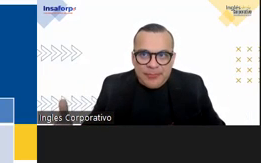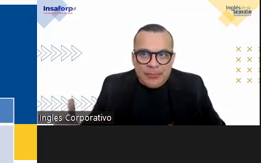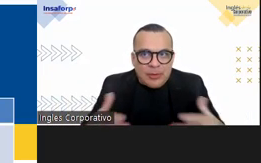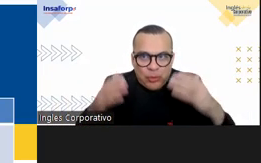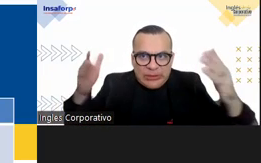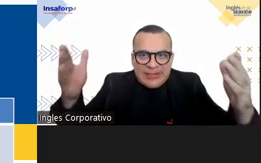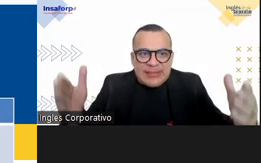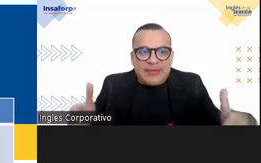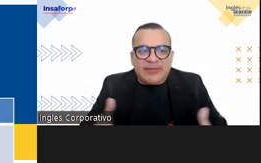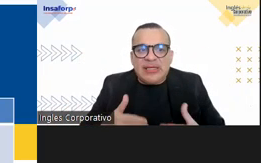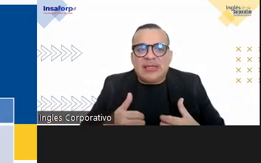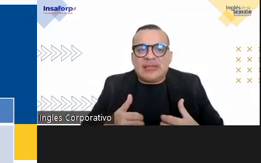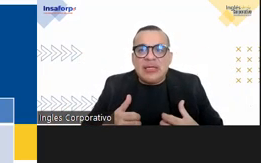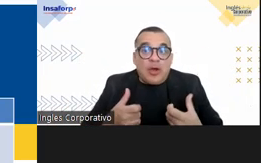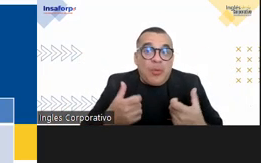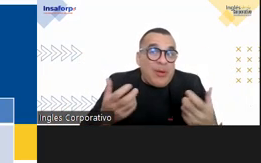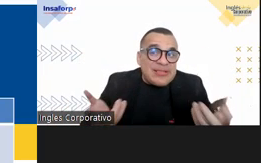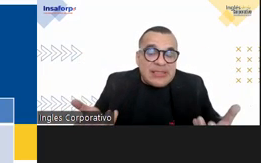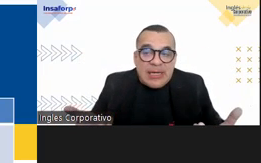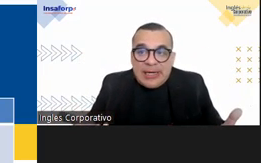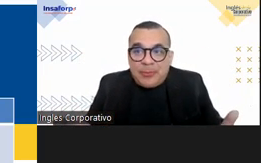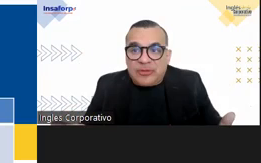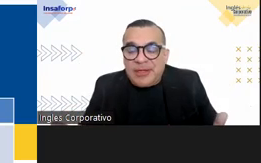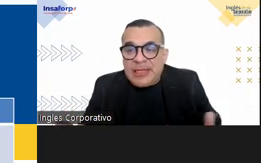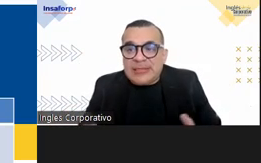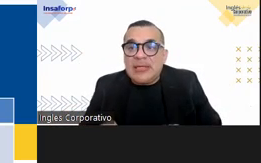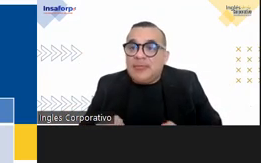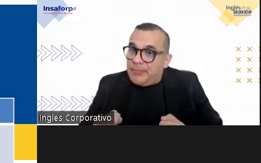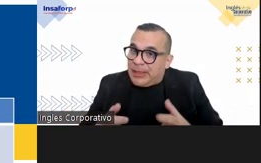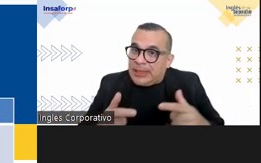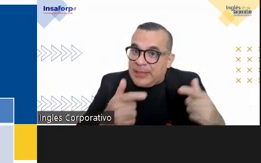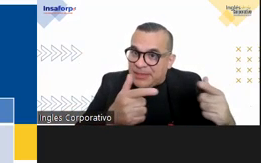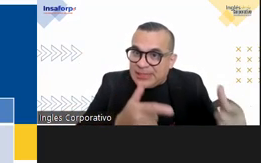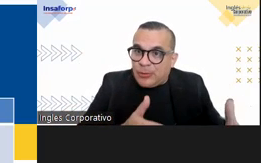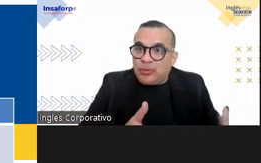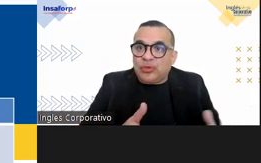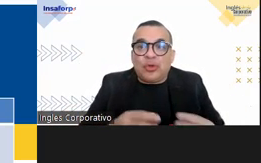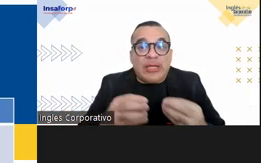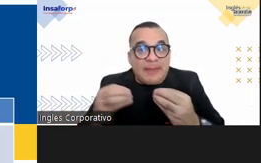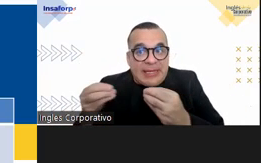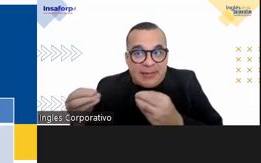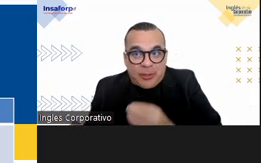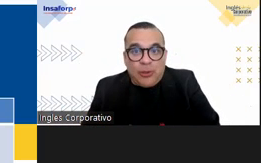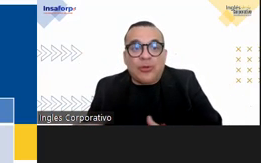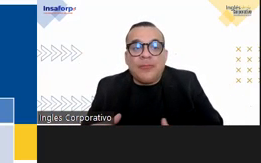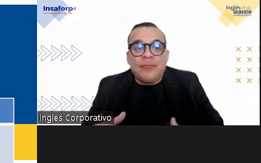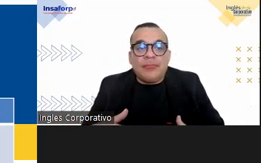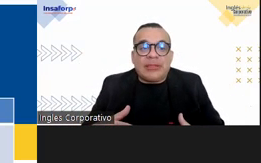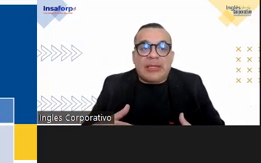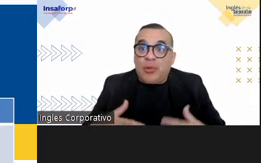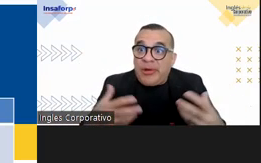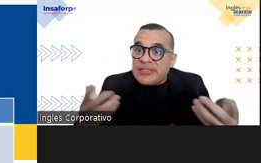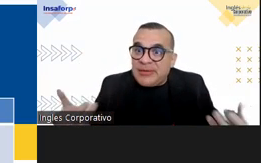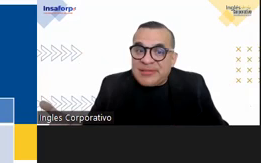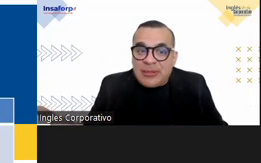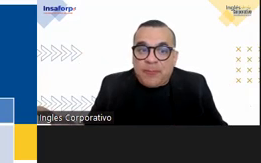hacer, rutas establecidas, cómo vamos a asignar las responsabilidades, quién va a ser el conductor, quién maneja mejor,